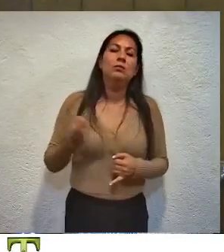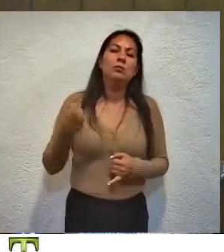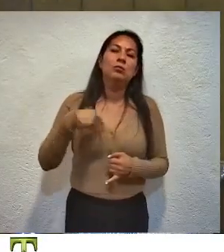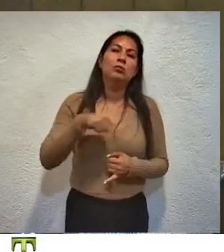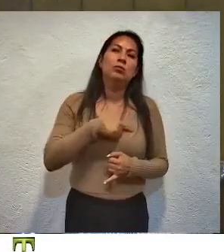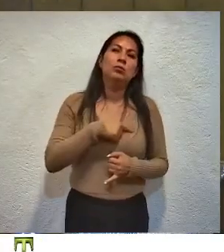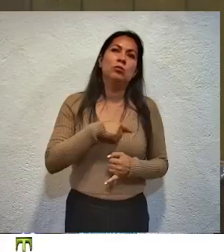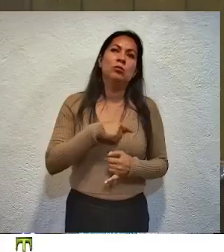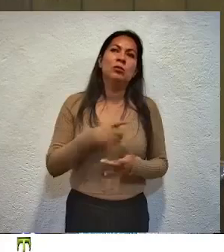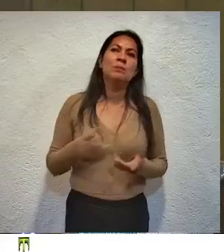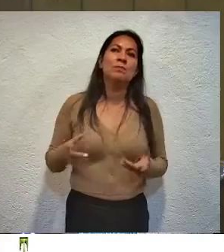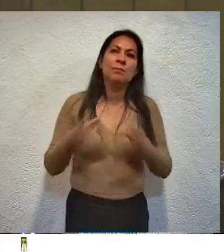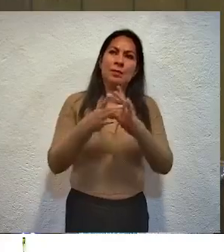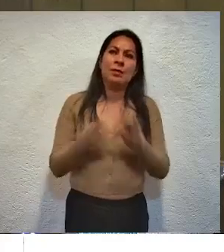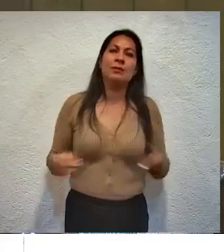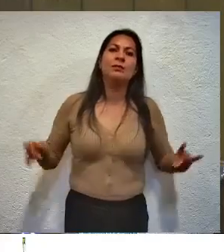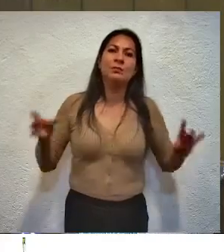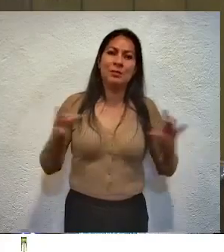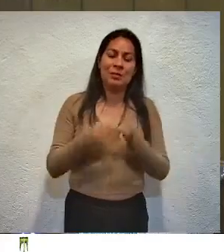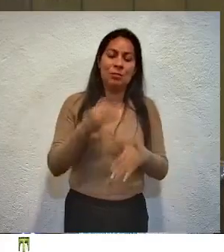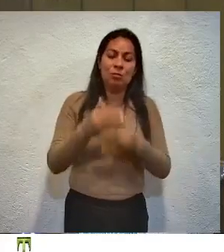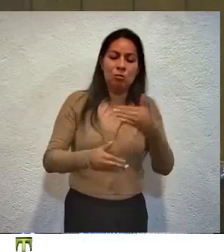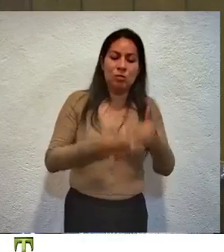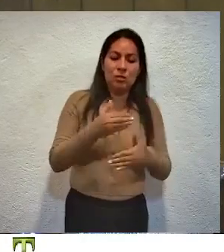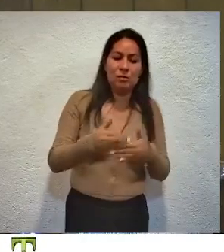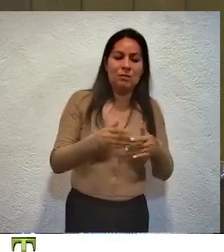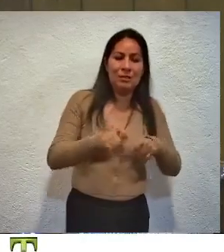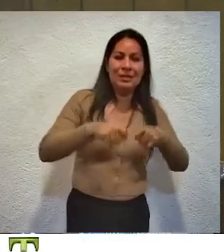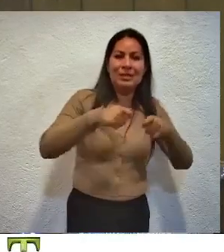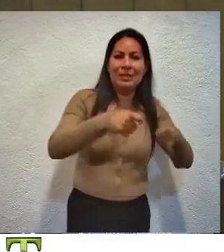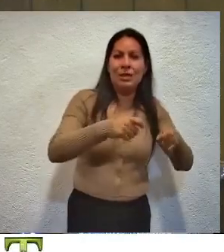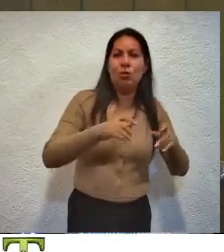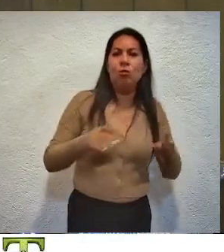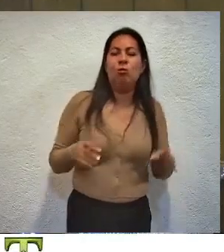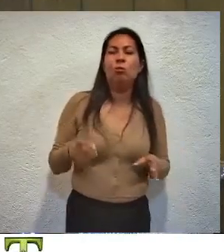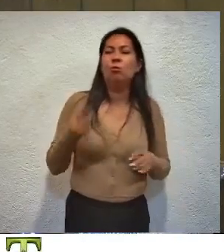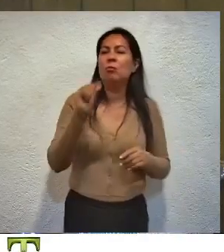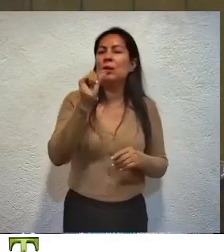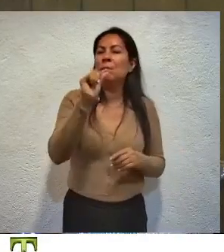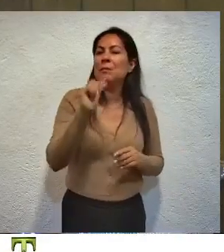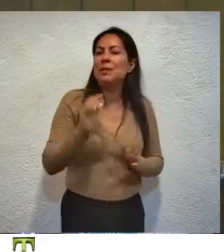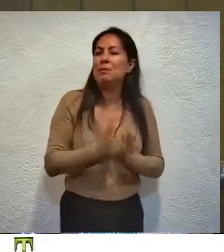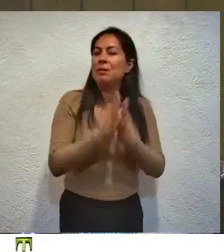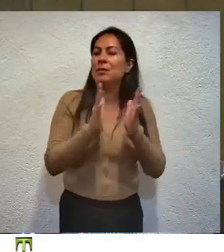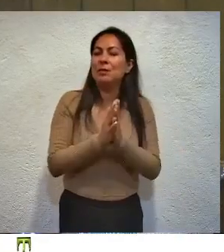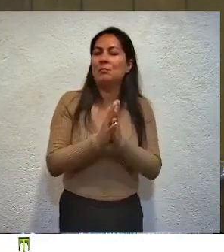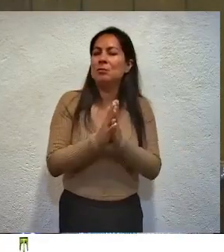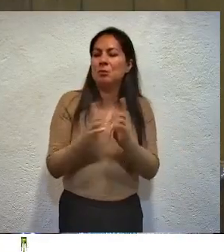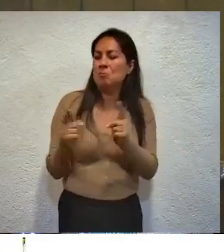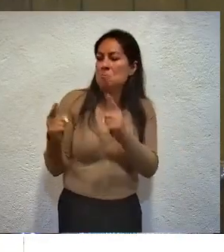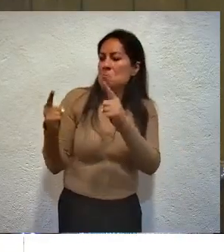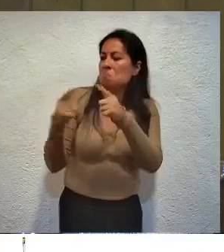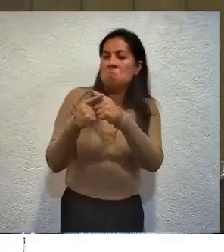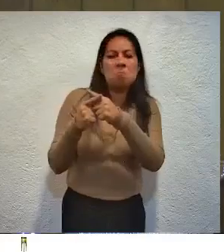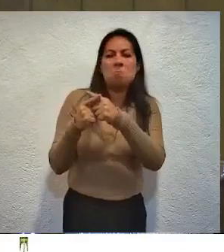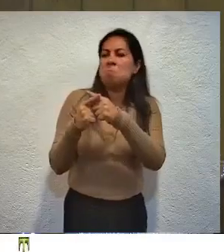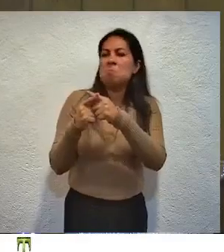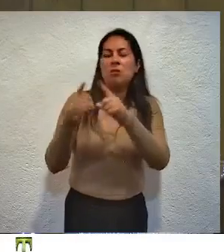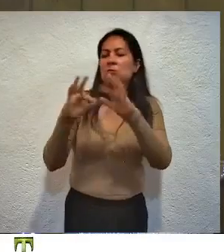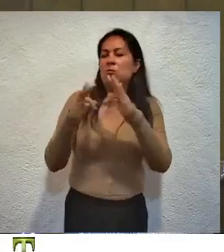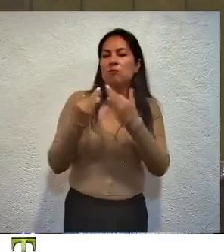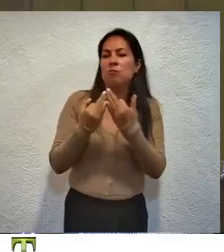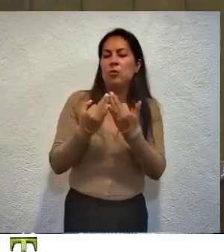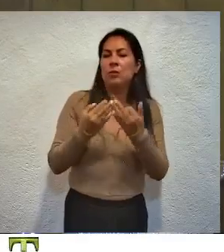nosotros señalado que es procedente otorgarlo con una mínima intervención que no se contrapone de ninguna